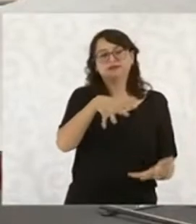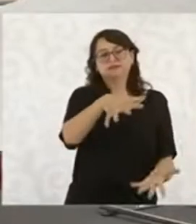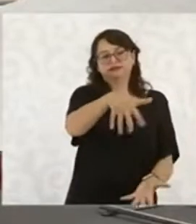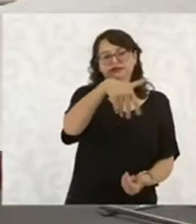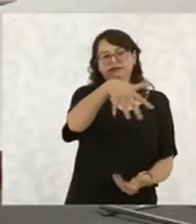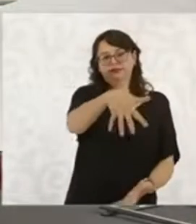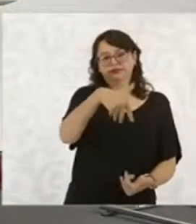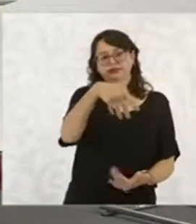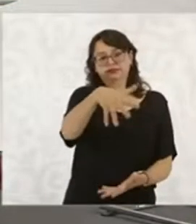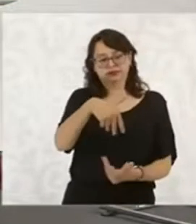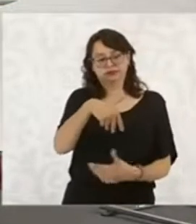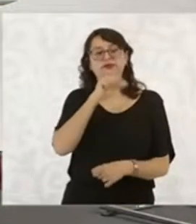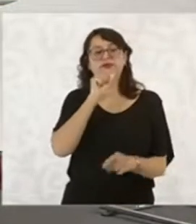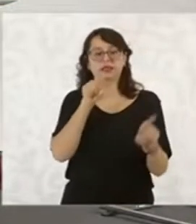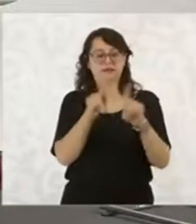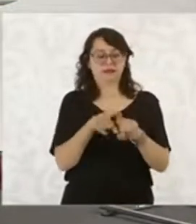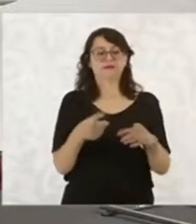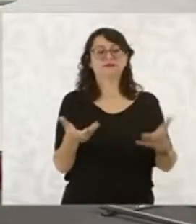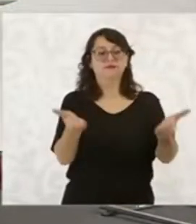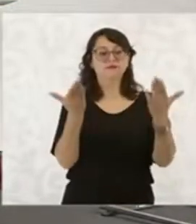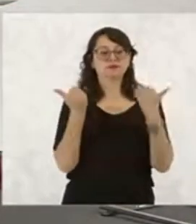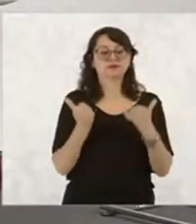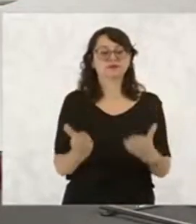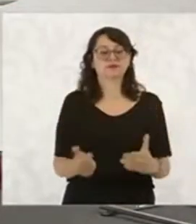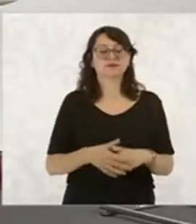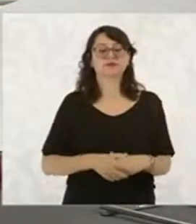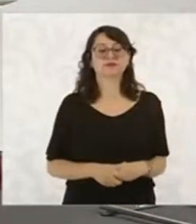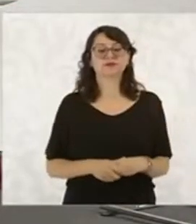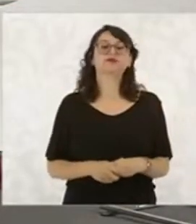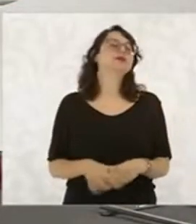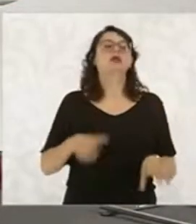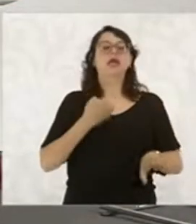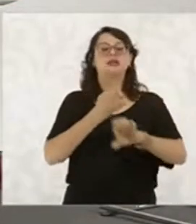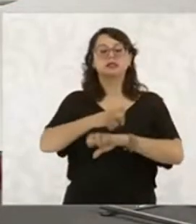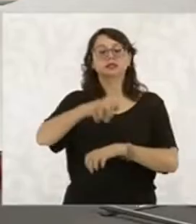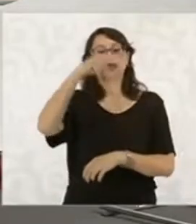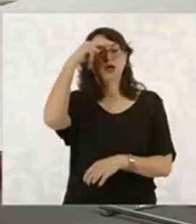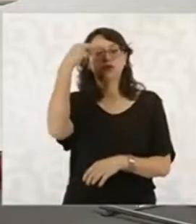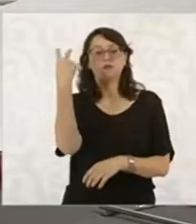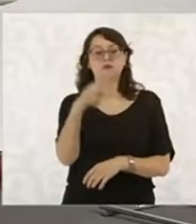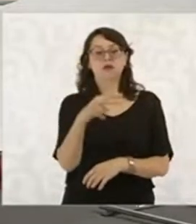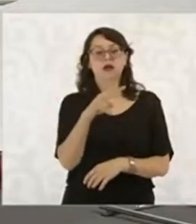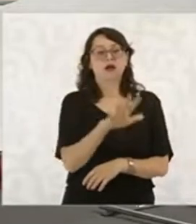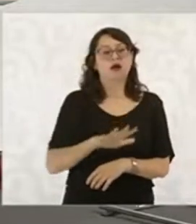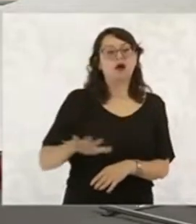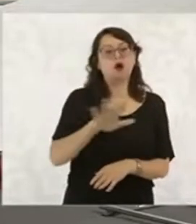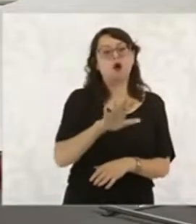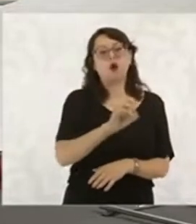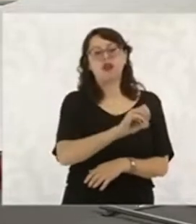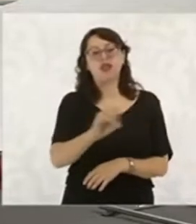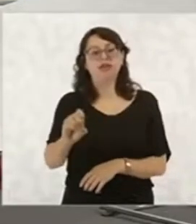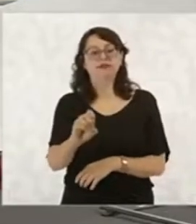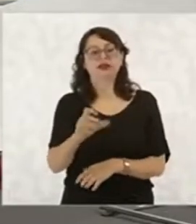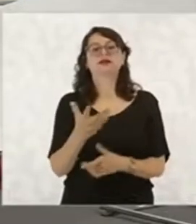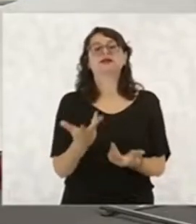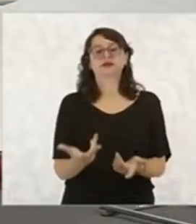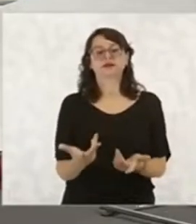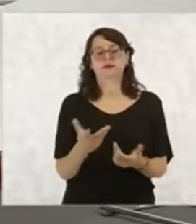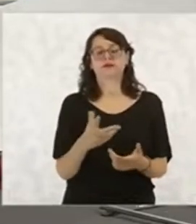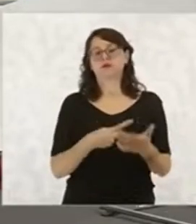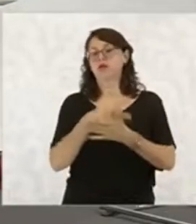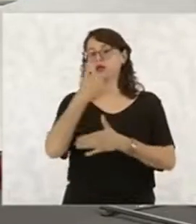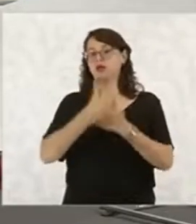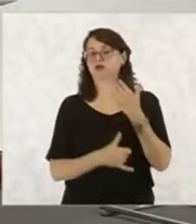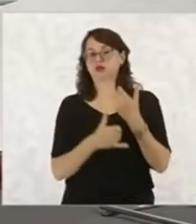Si me ayudan con la que sigue. En el Estado de México, en la zona oriente del Estado de México, tenemos también un gran